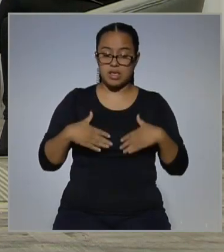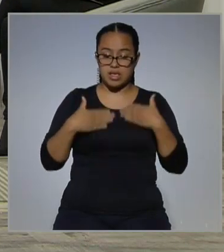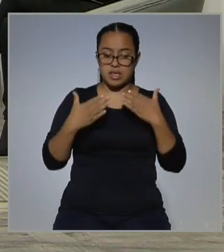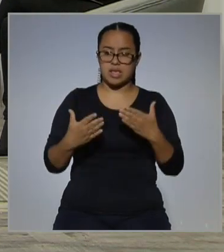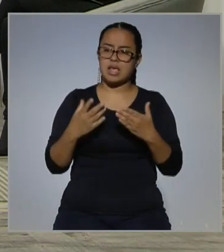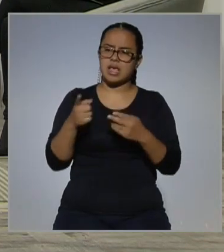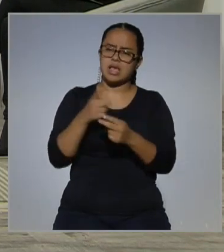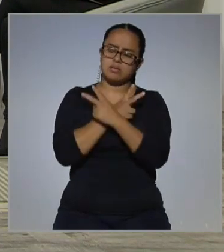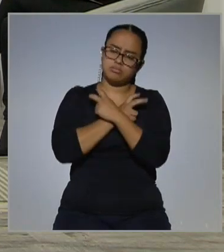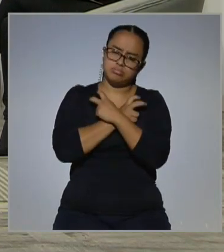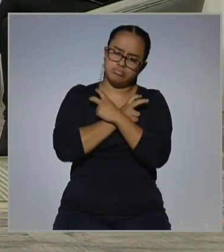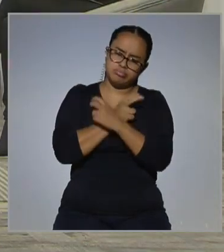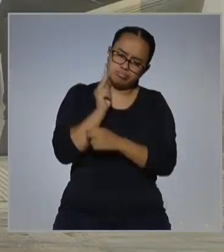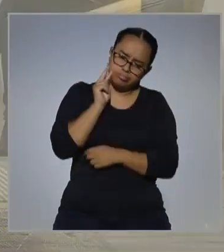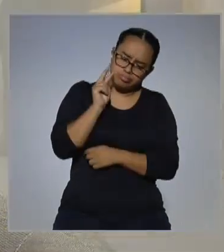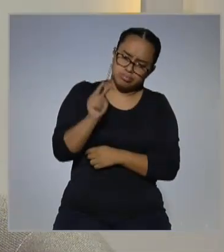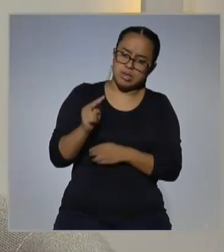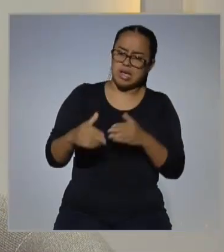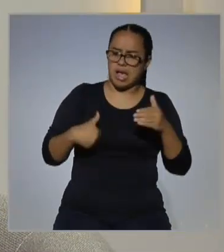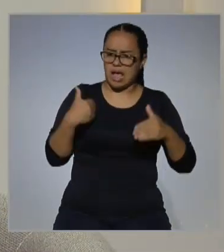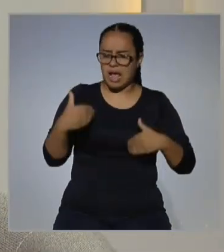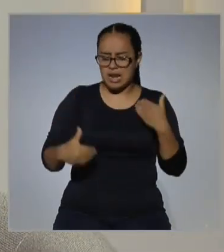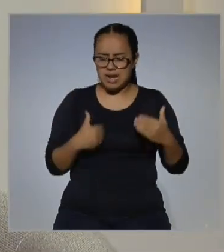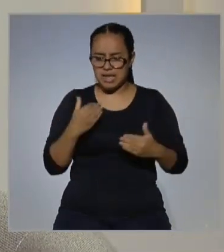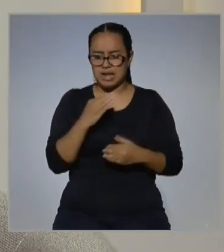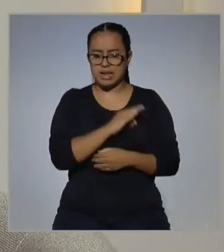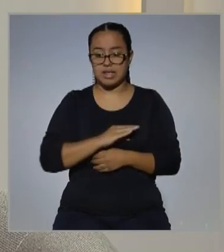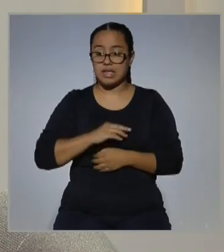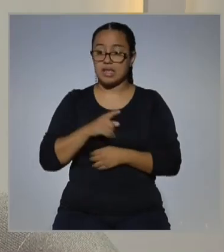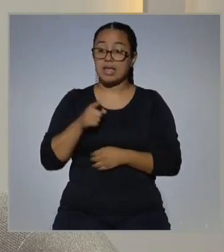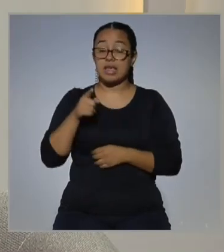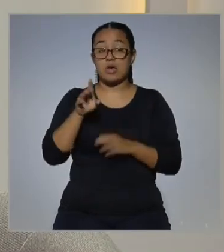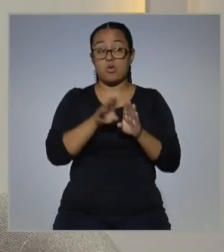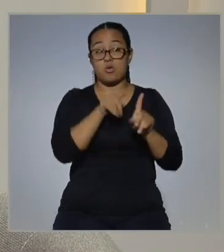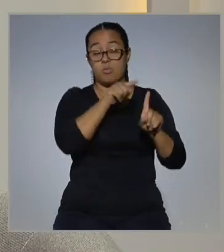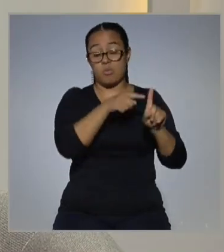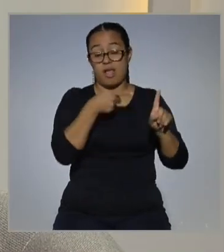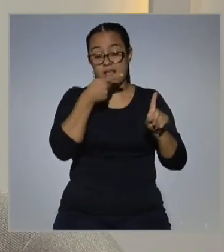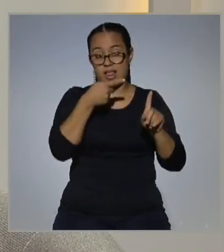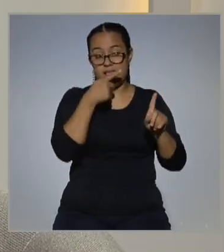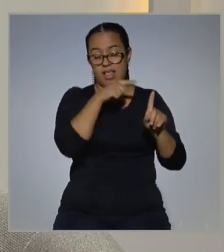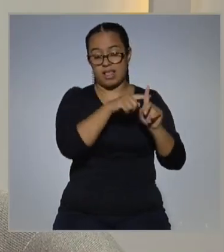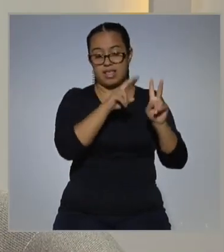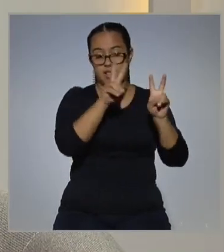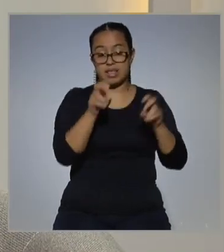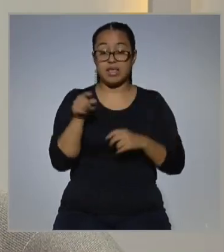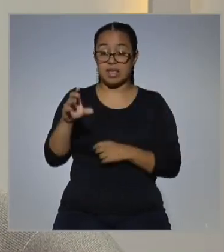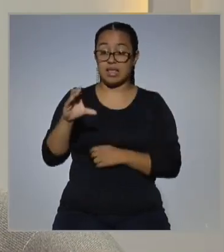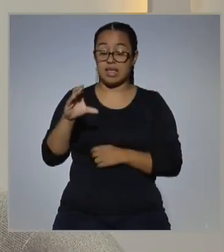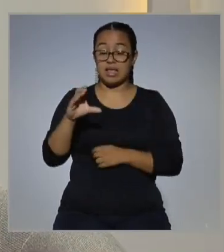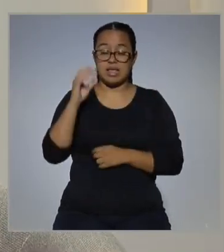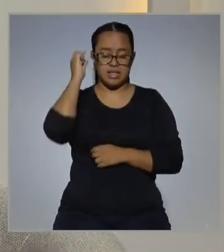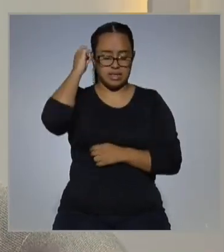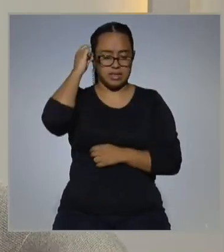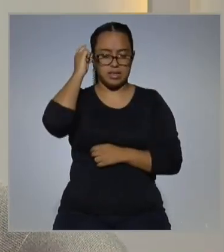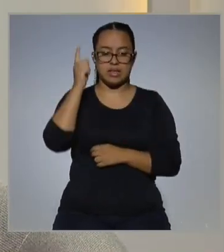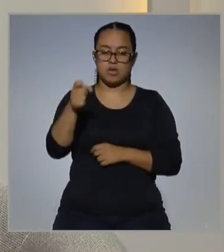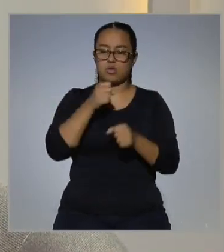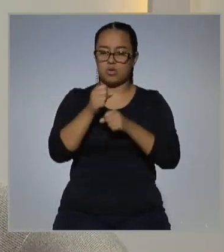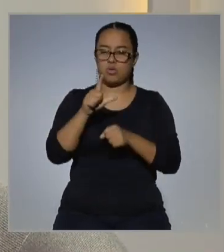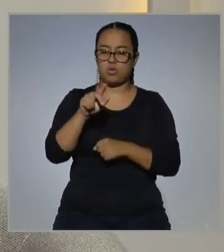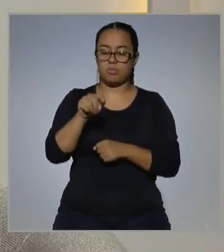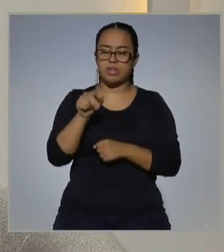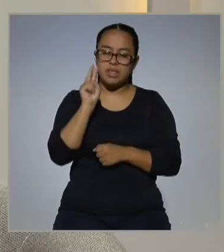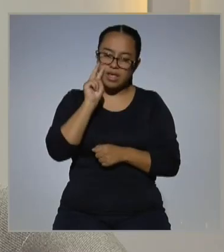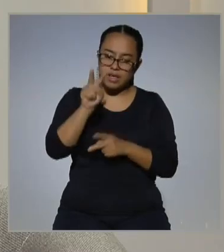Catrina estaba mirando. Alegre festejaba que de ella estuvieran hablando. A la conductora Lupita su atuendo estaba admirando, por lo